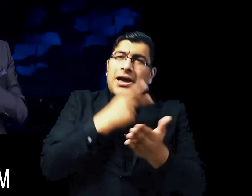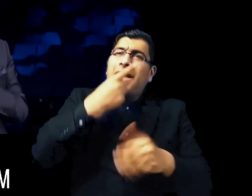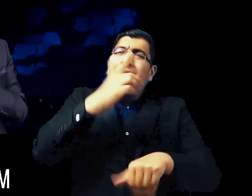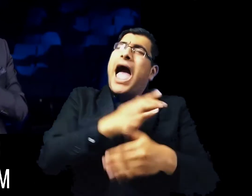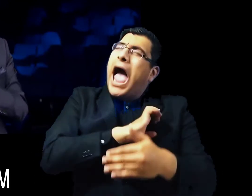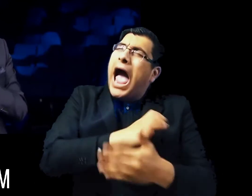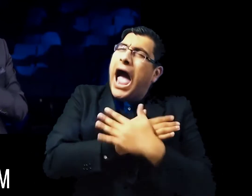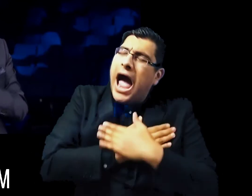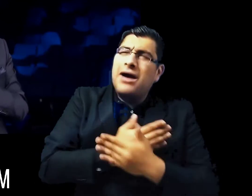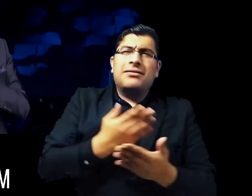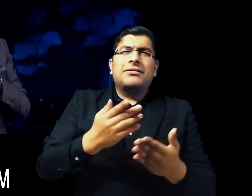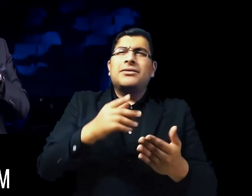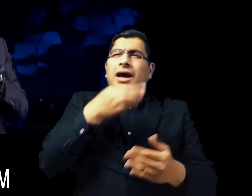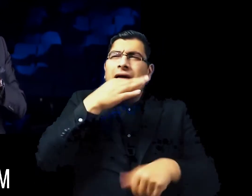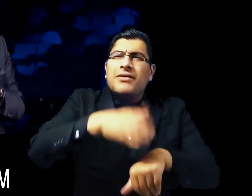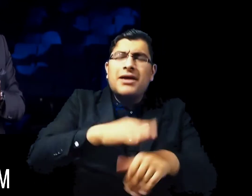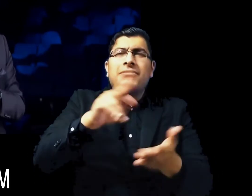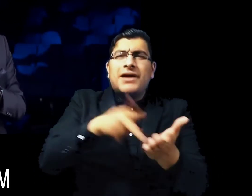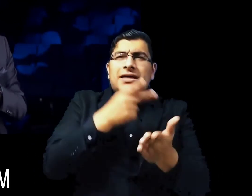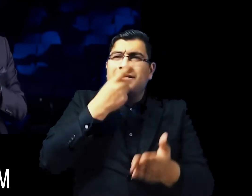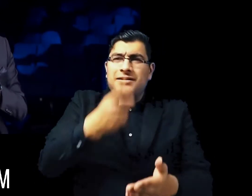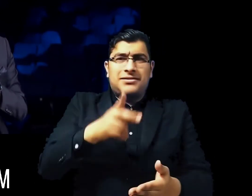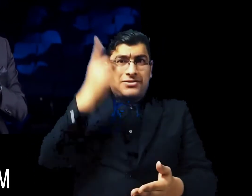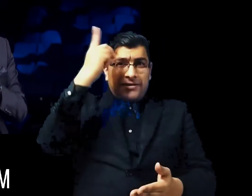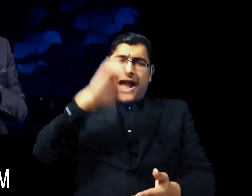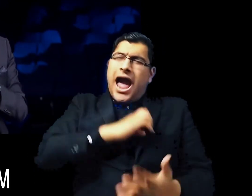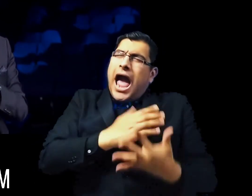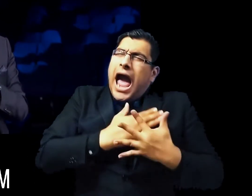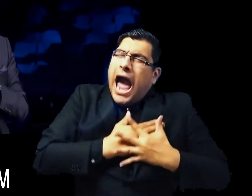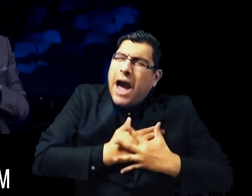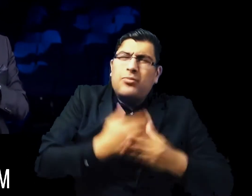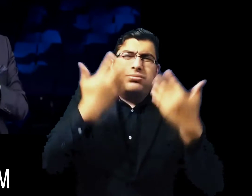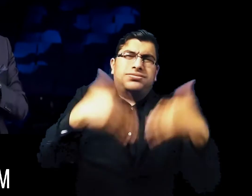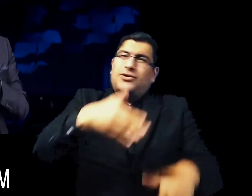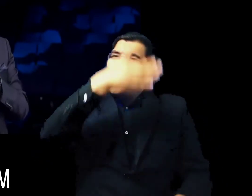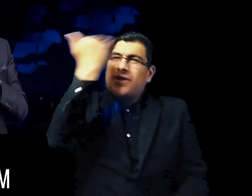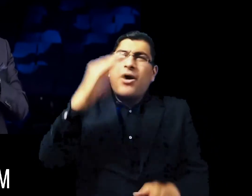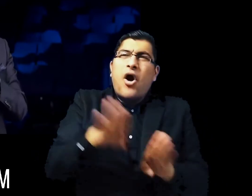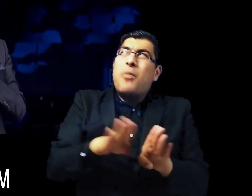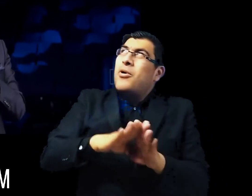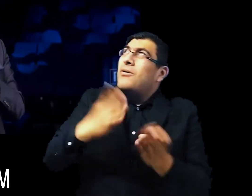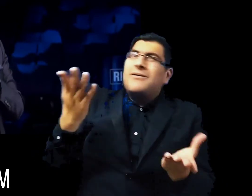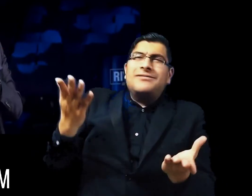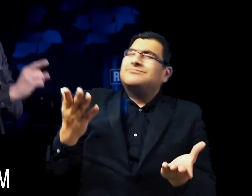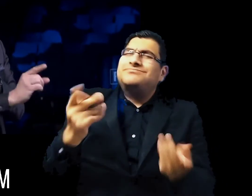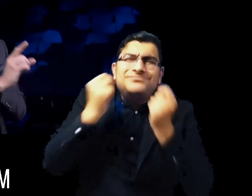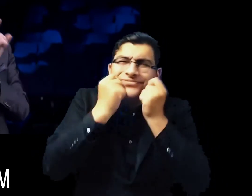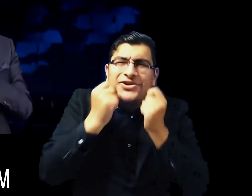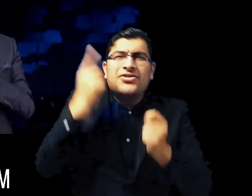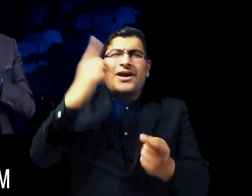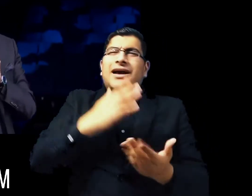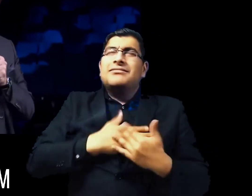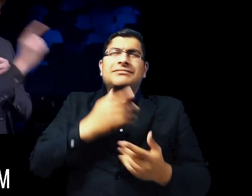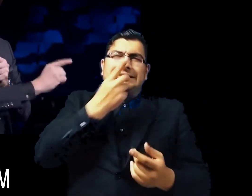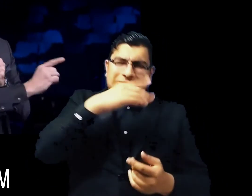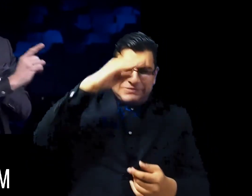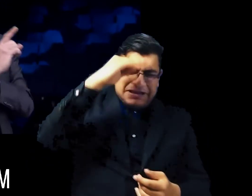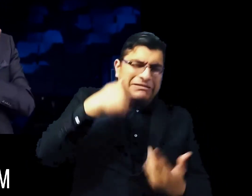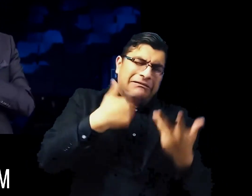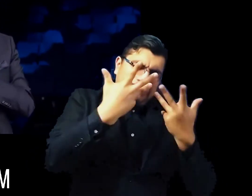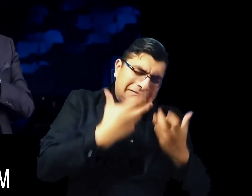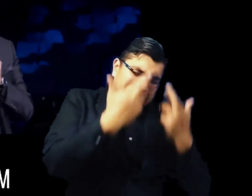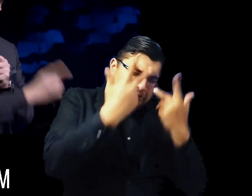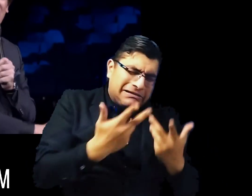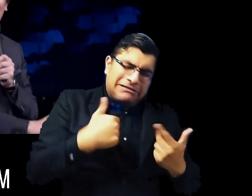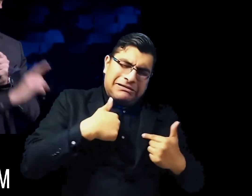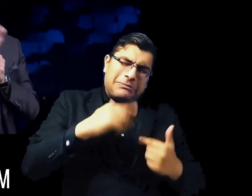veces, te lo vuelvo a decir, tú no sabes cómo te ama el Señor. No estés continuamente diciendo que estás rota